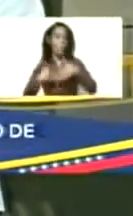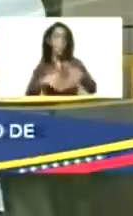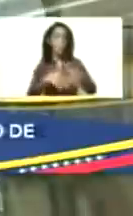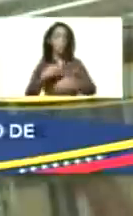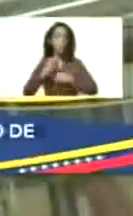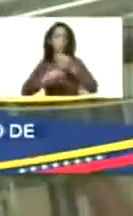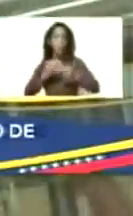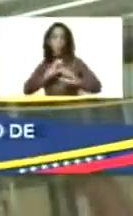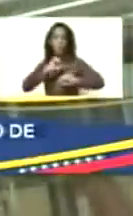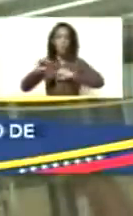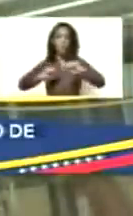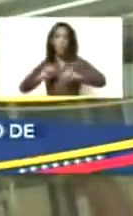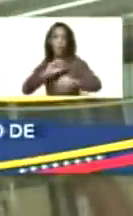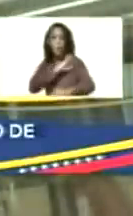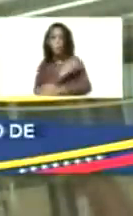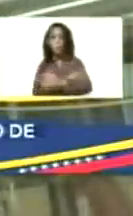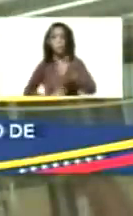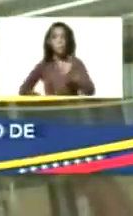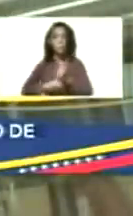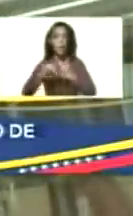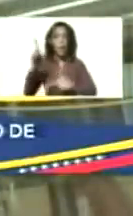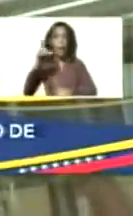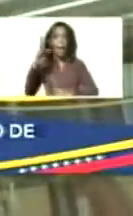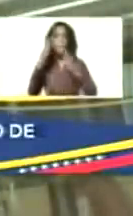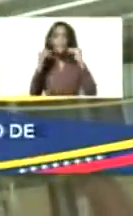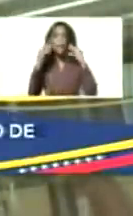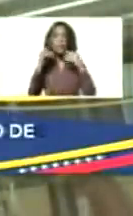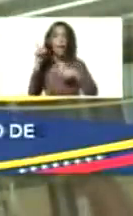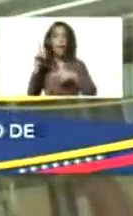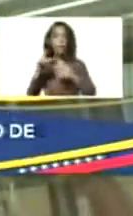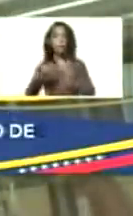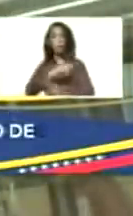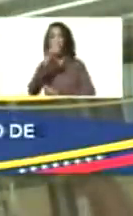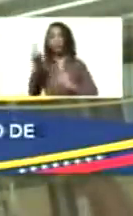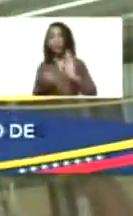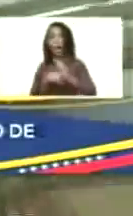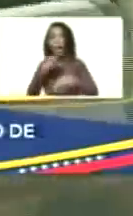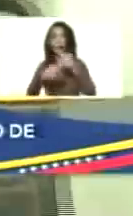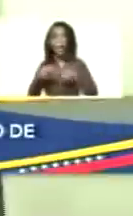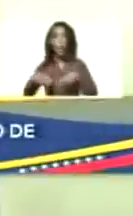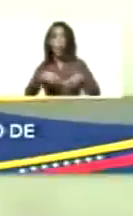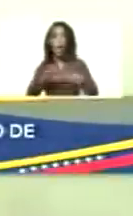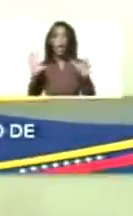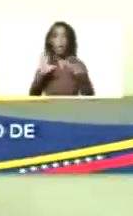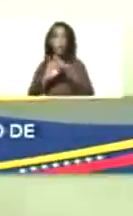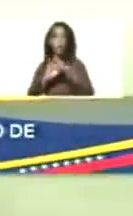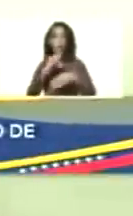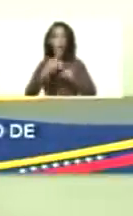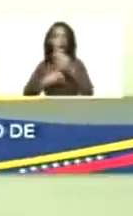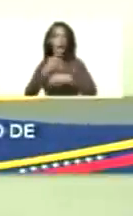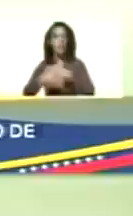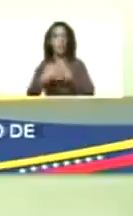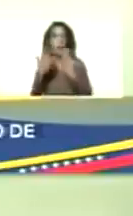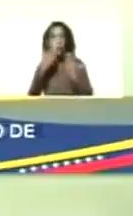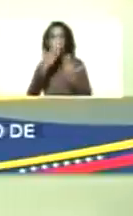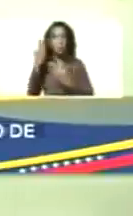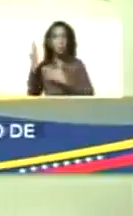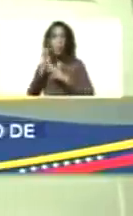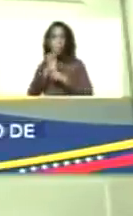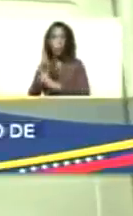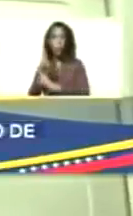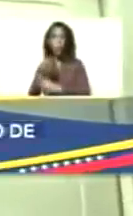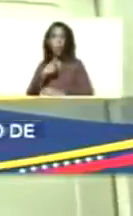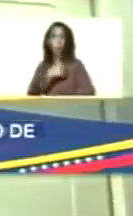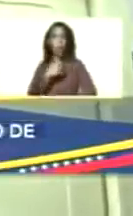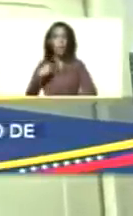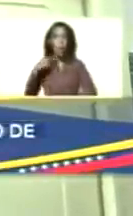en fortalecer estas experiencias y en generar los espacios necesarios de articulación para generar estas respuestas. Yo quisiera